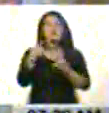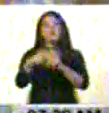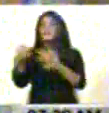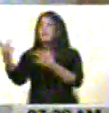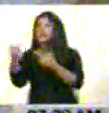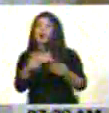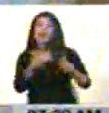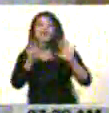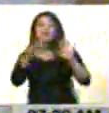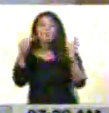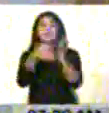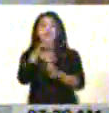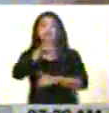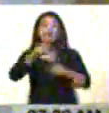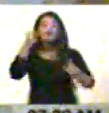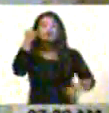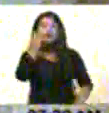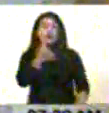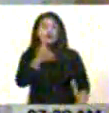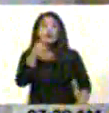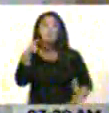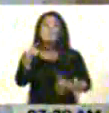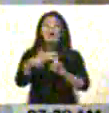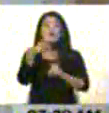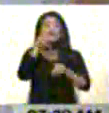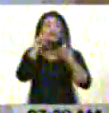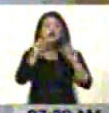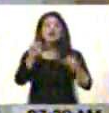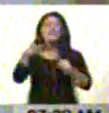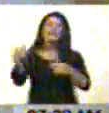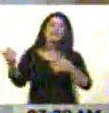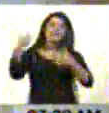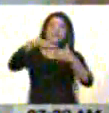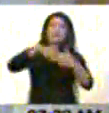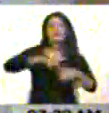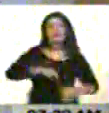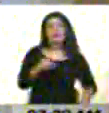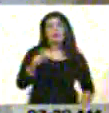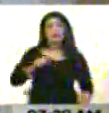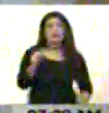son profesionales, a asimilarse en la policía.